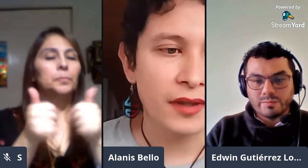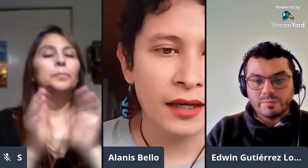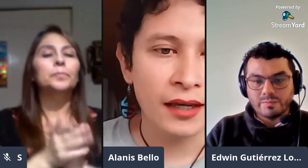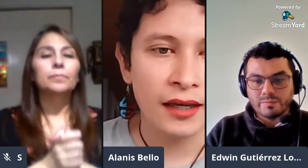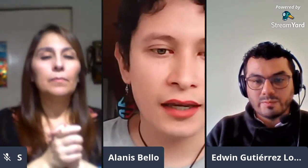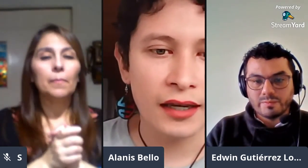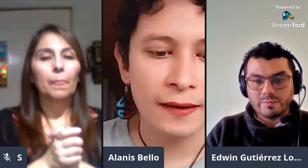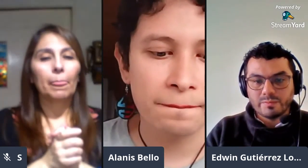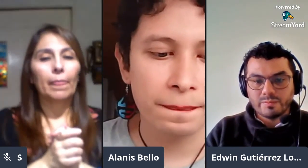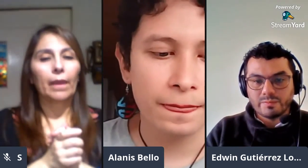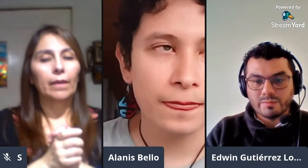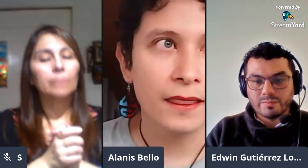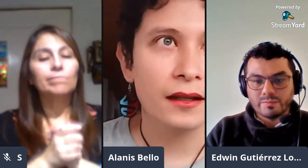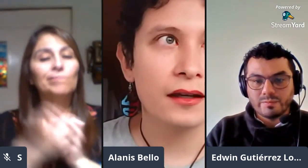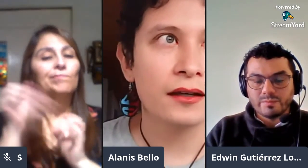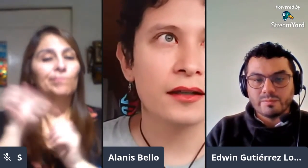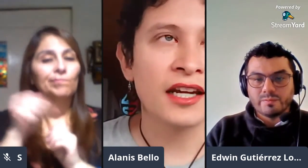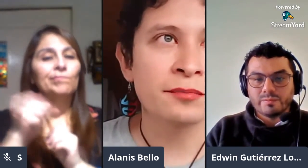Sí,